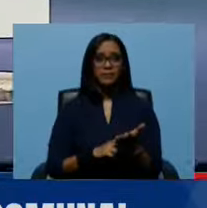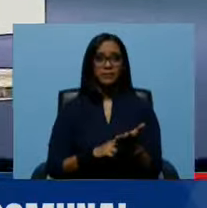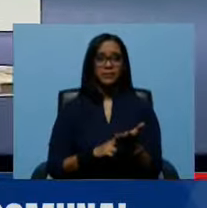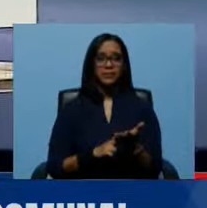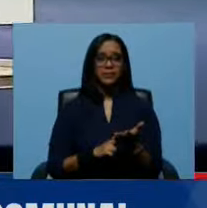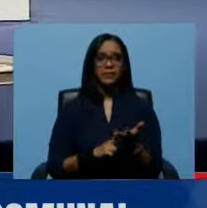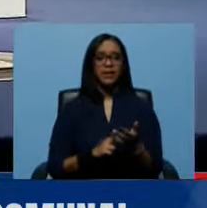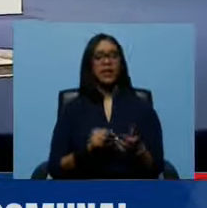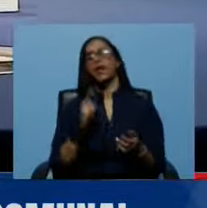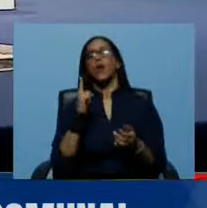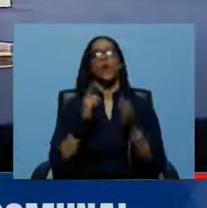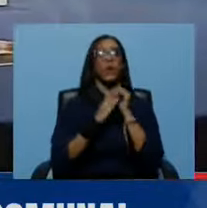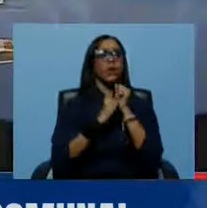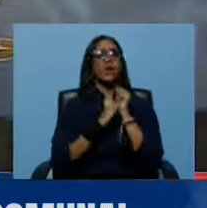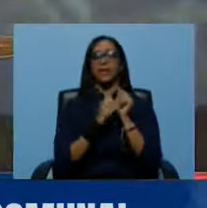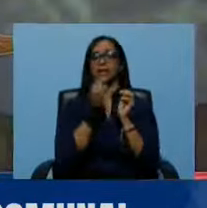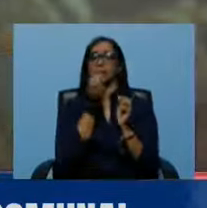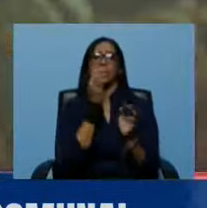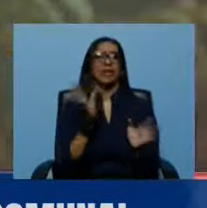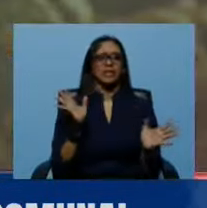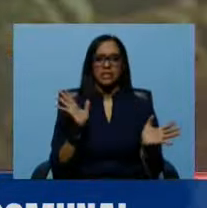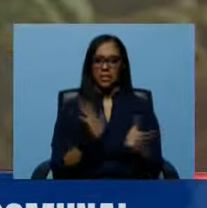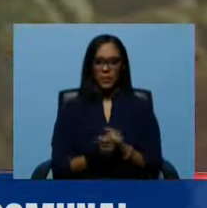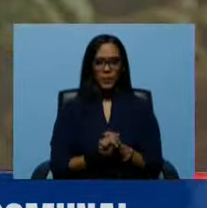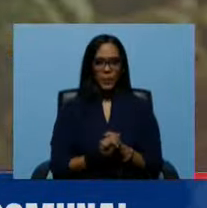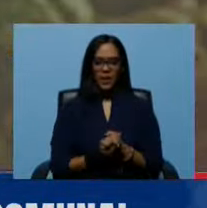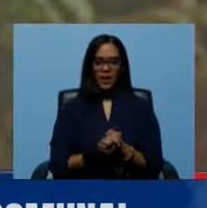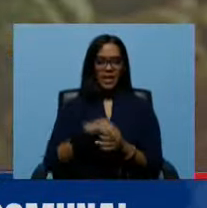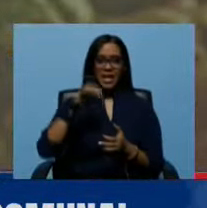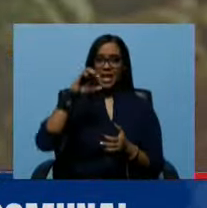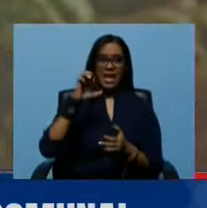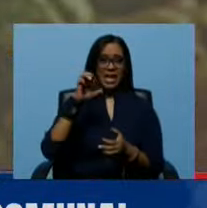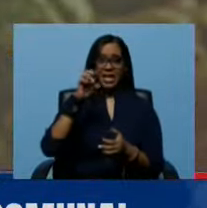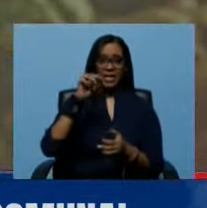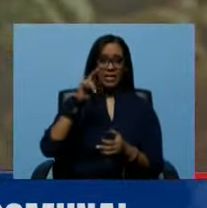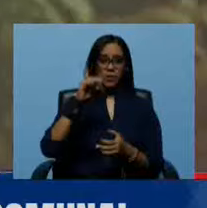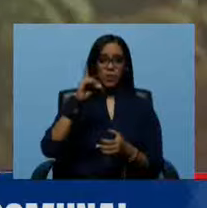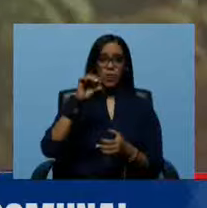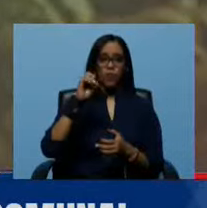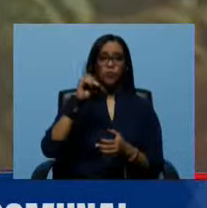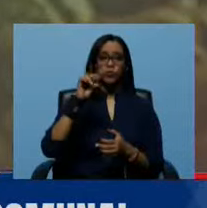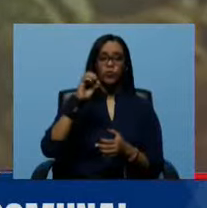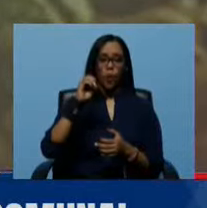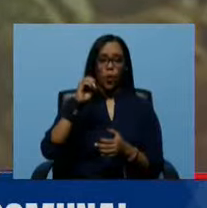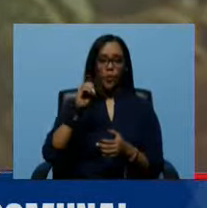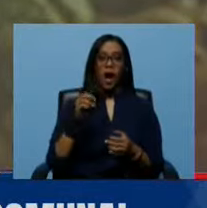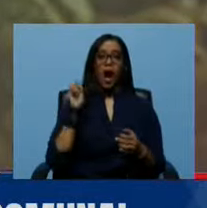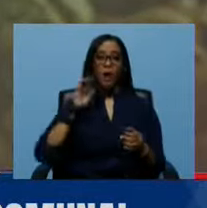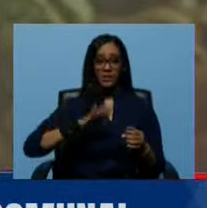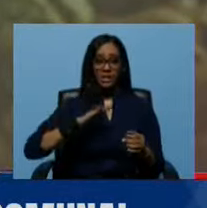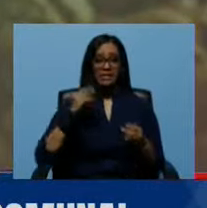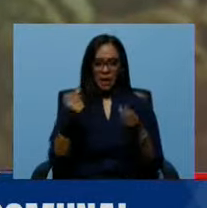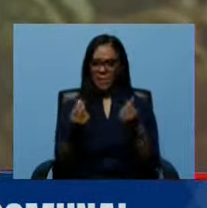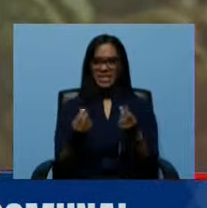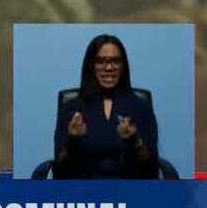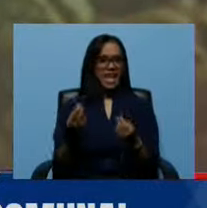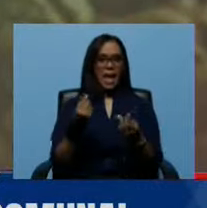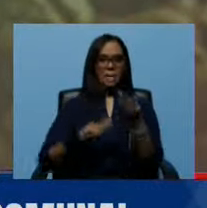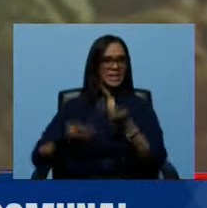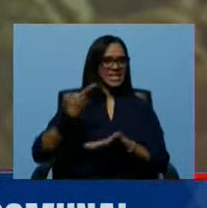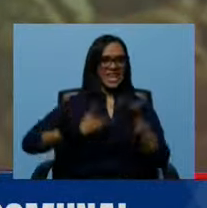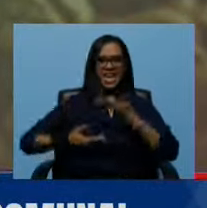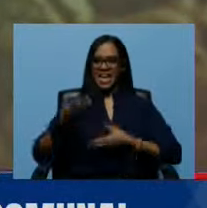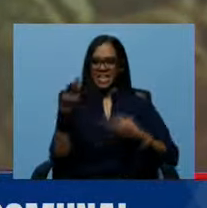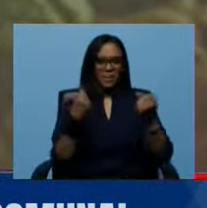Es un líder ejemplar, González Urrutia. Y ahora está, mira, billete y billete y billete, González